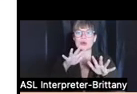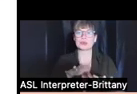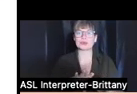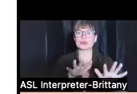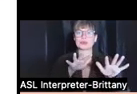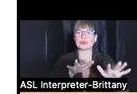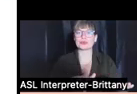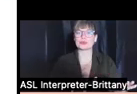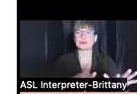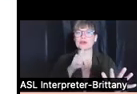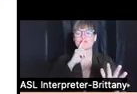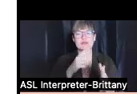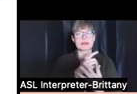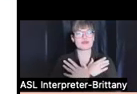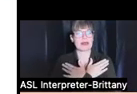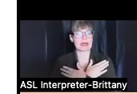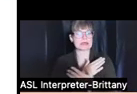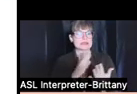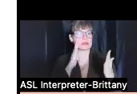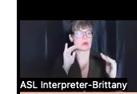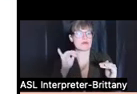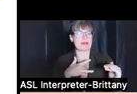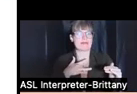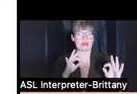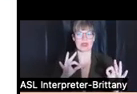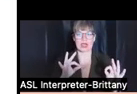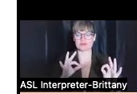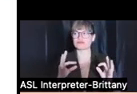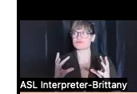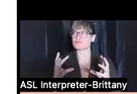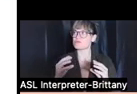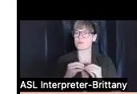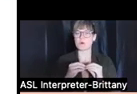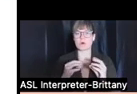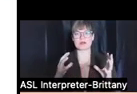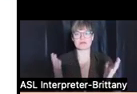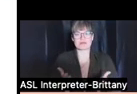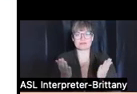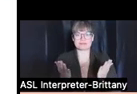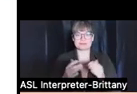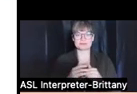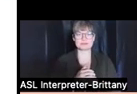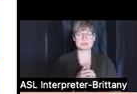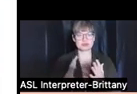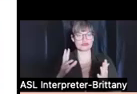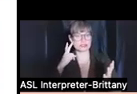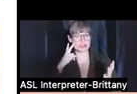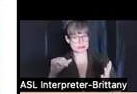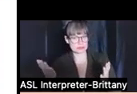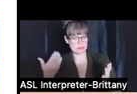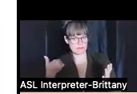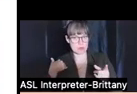correr. Ojalá que les haya ayudado para entrar a este espacio. Esto lo han